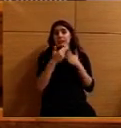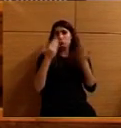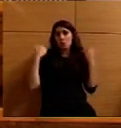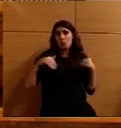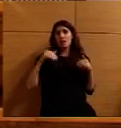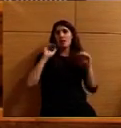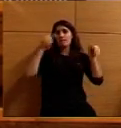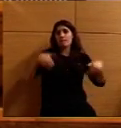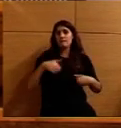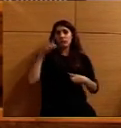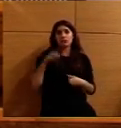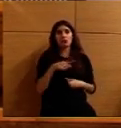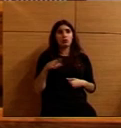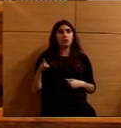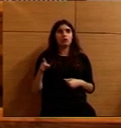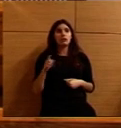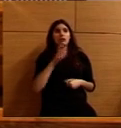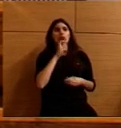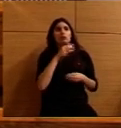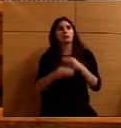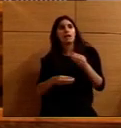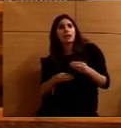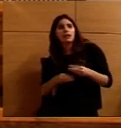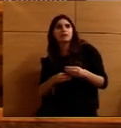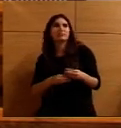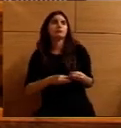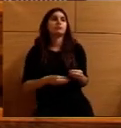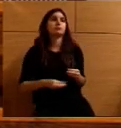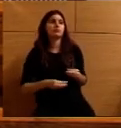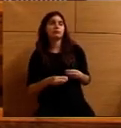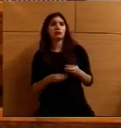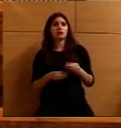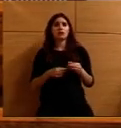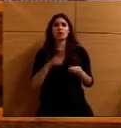cómo articular un grupo de